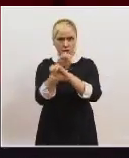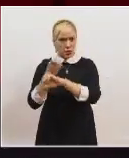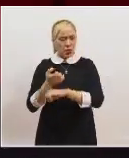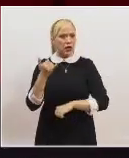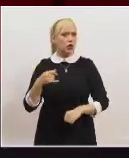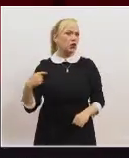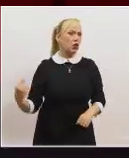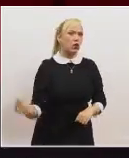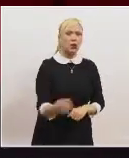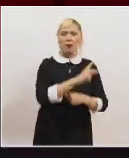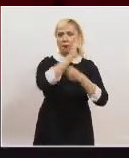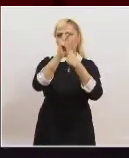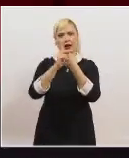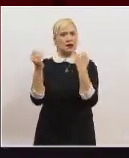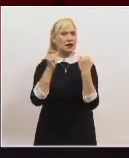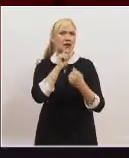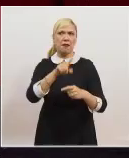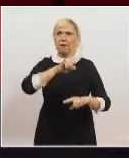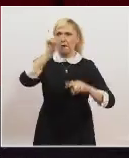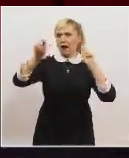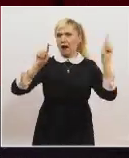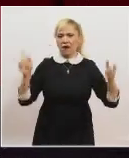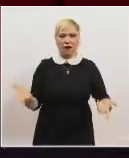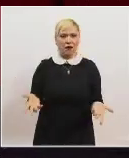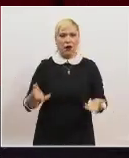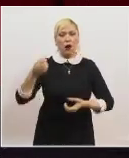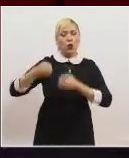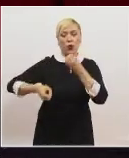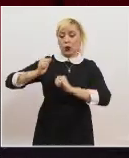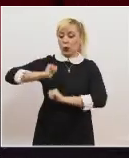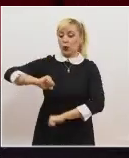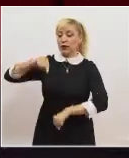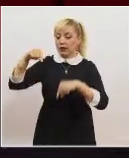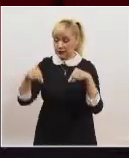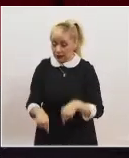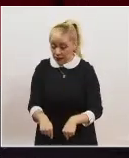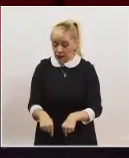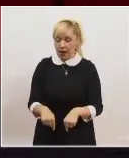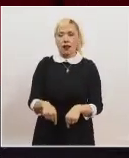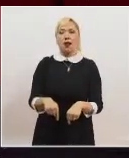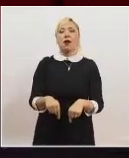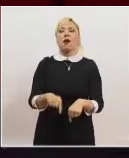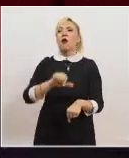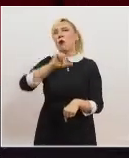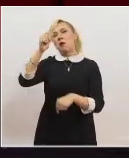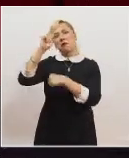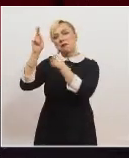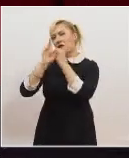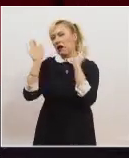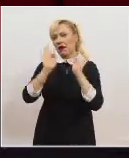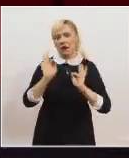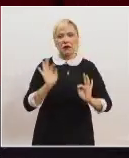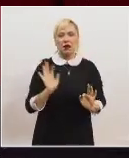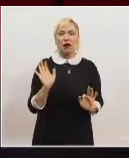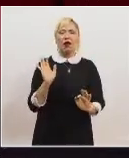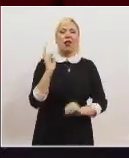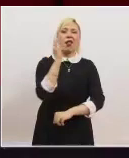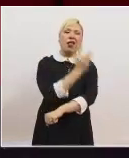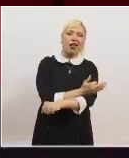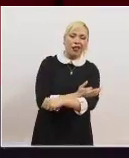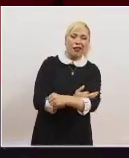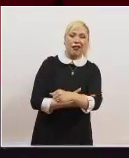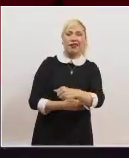Judicial Federal y cualquier otro da respuestas tardías, insuficientes